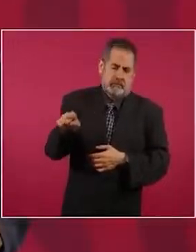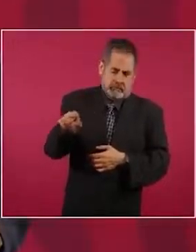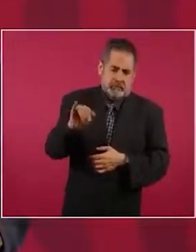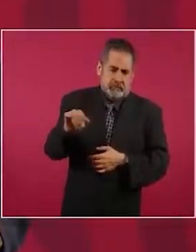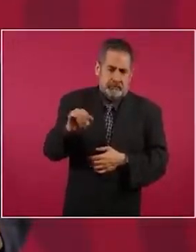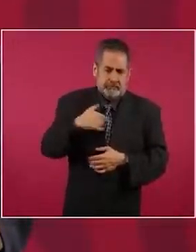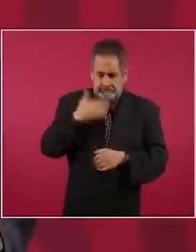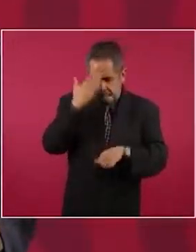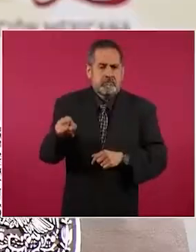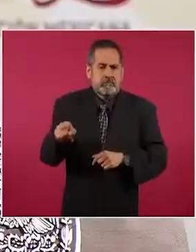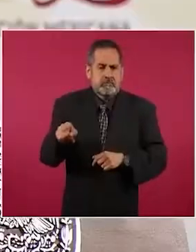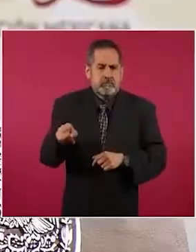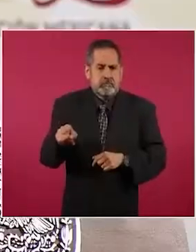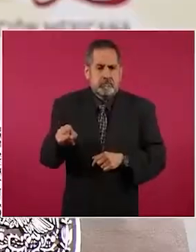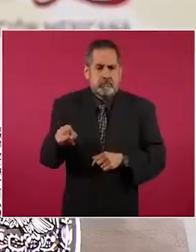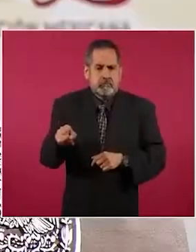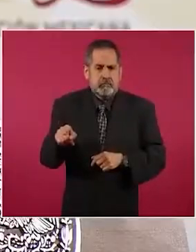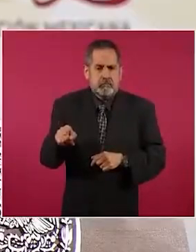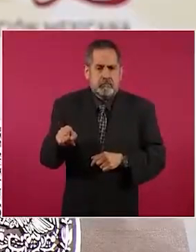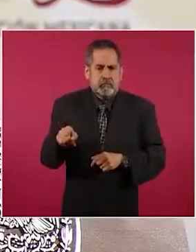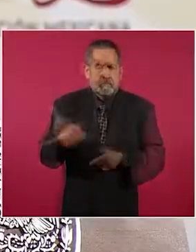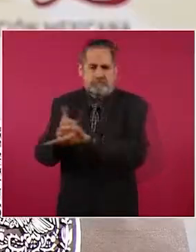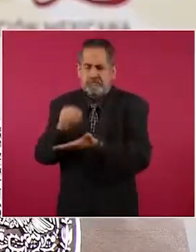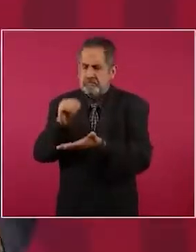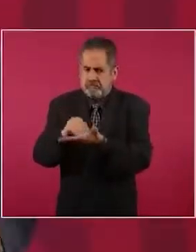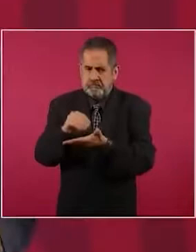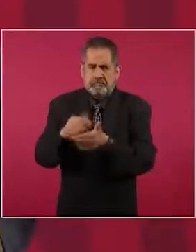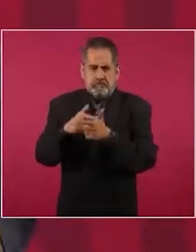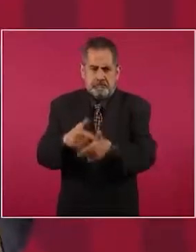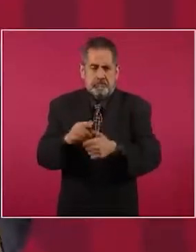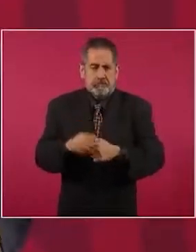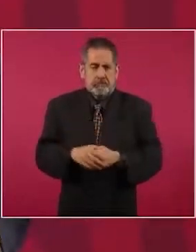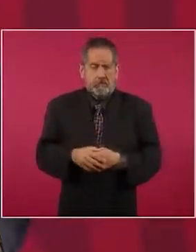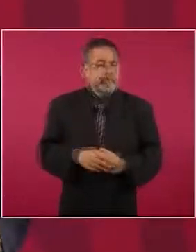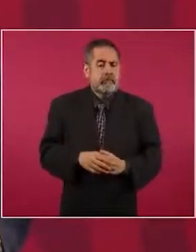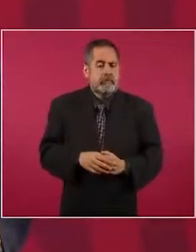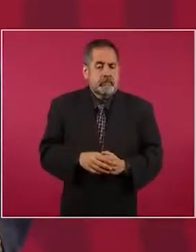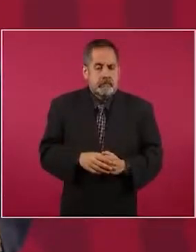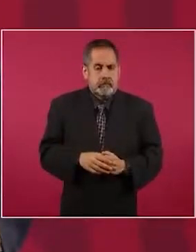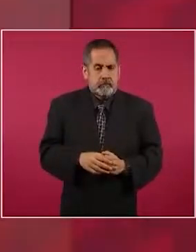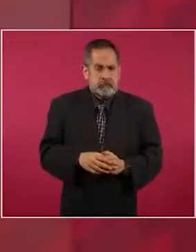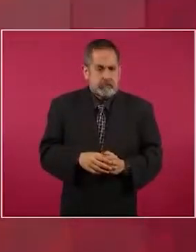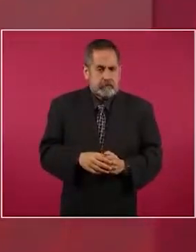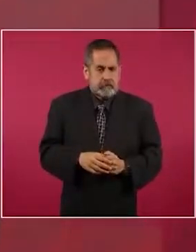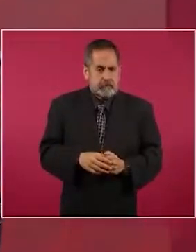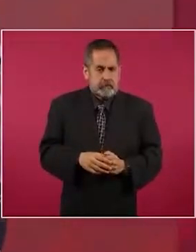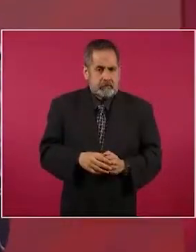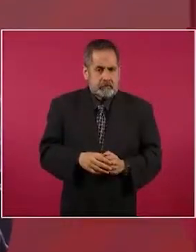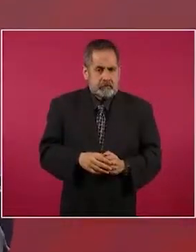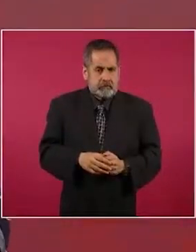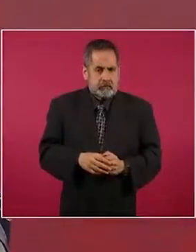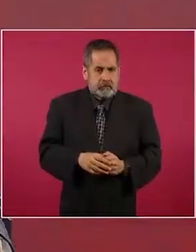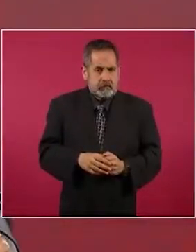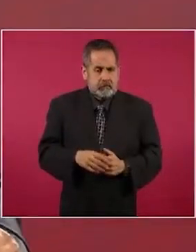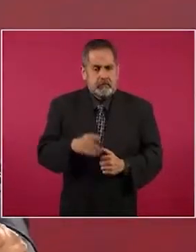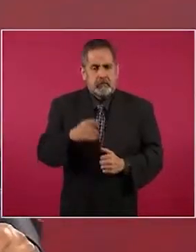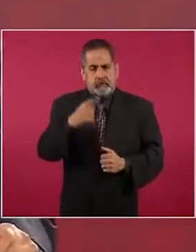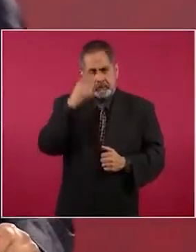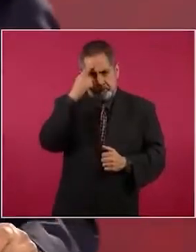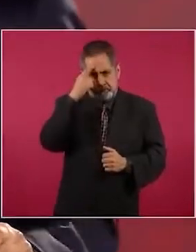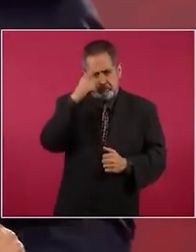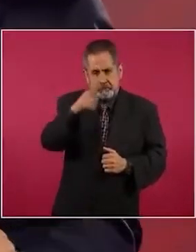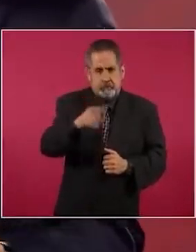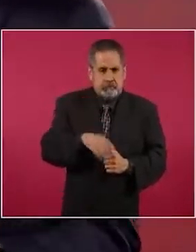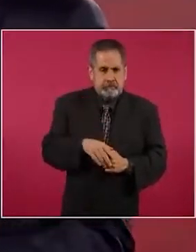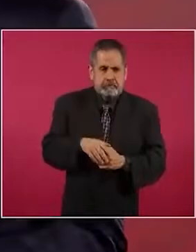lo tengo muy presente, lo vamos a seguir ayudando, porque aquí aplica aquello de que lo que da la izquierda no tiene